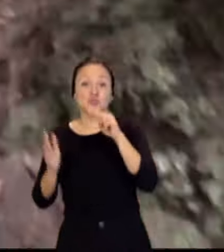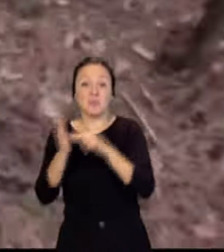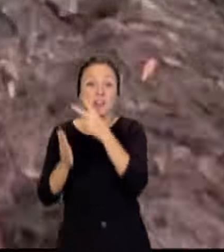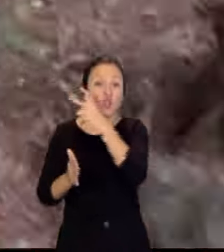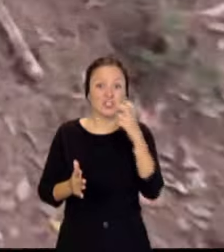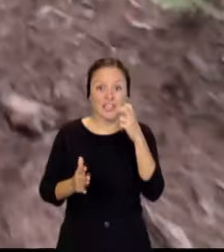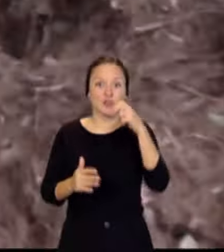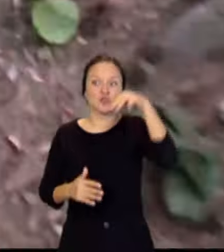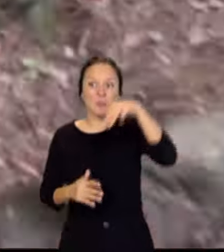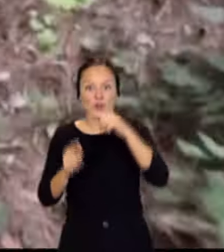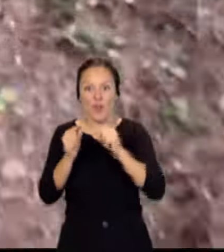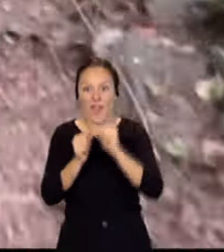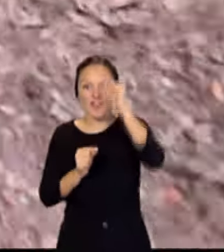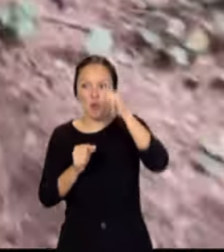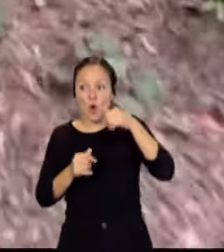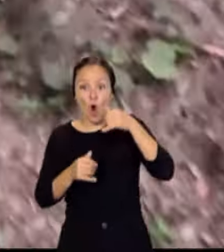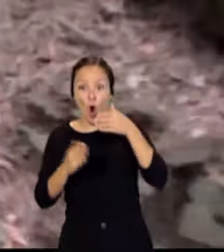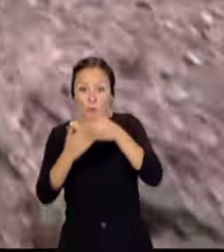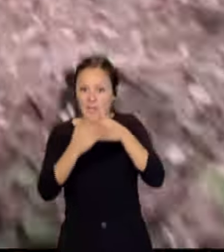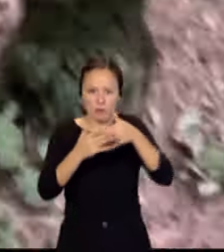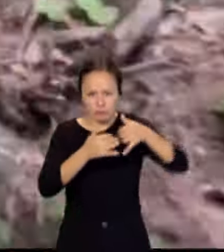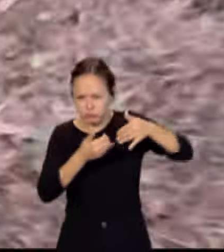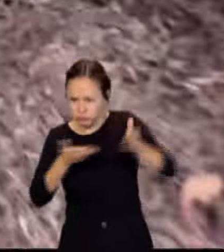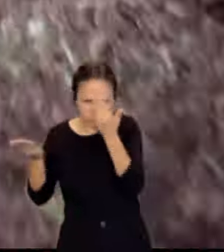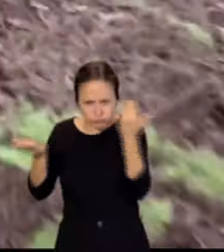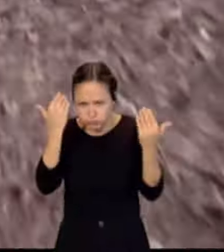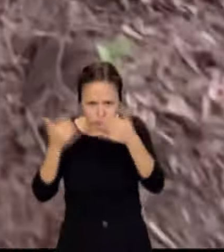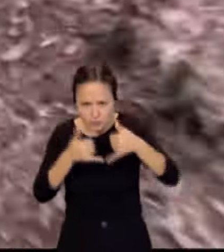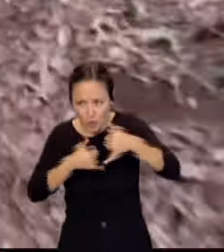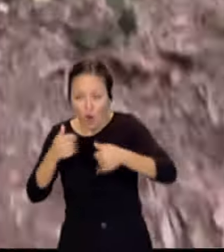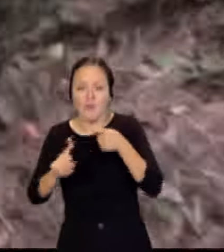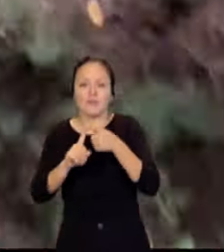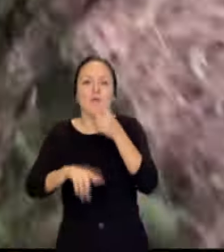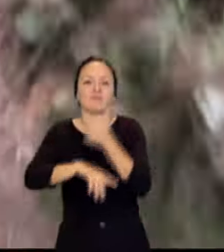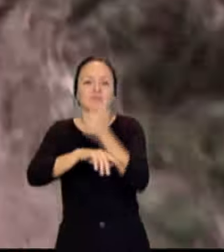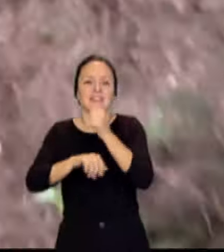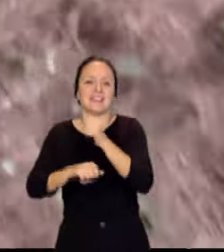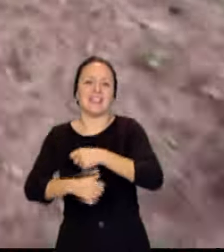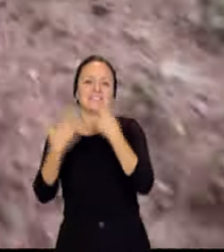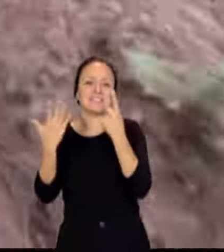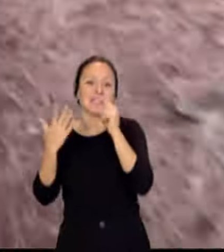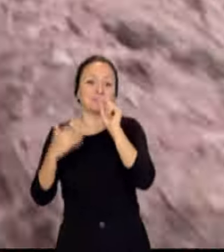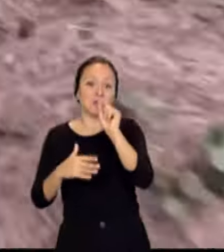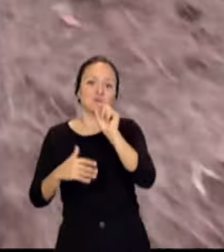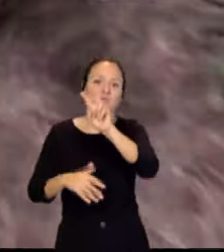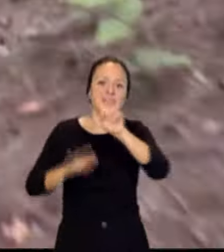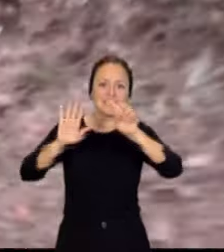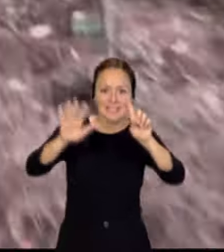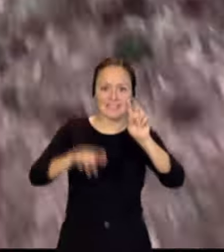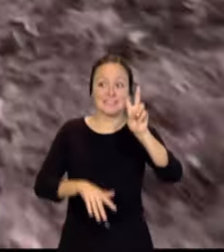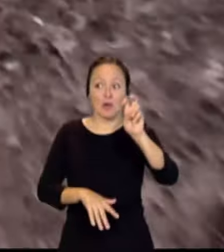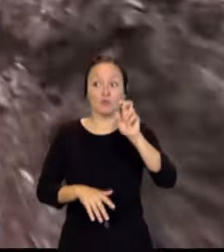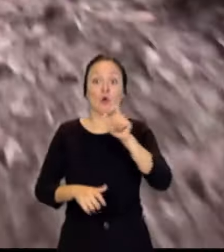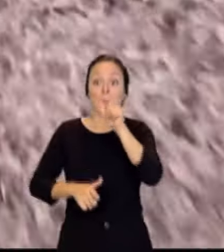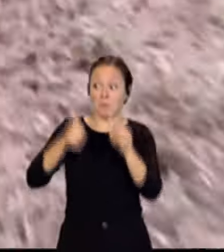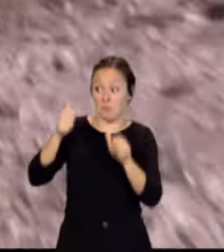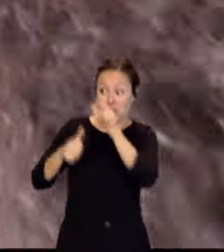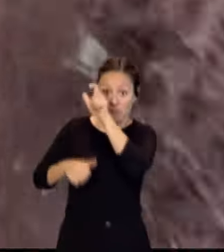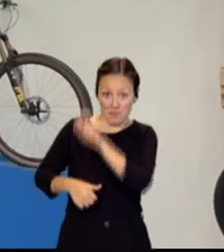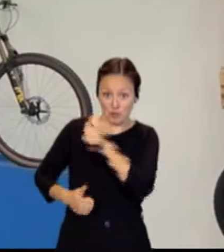Edgar sorteó todo tipo de obstáculos para parar el crono en 16 minutos y 26 segundos superando a su competidor en el ranking